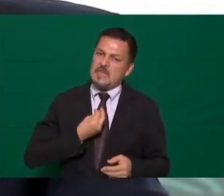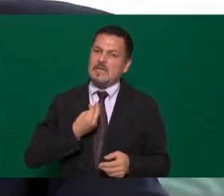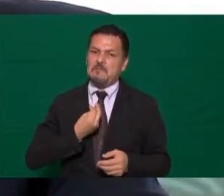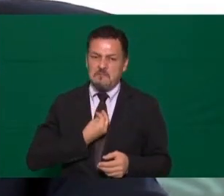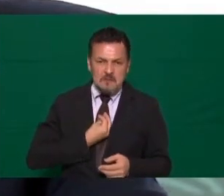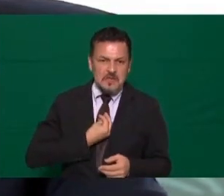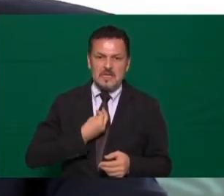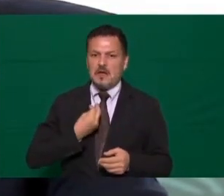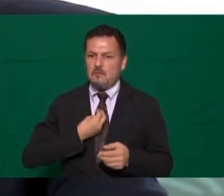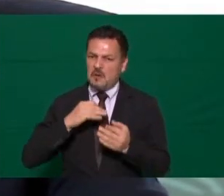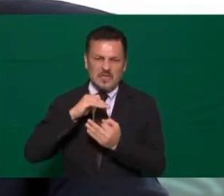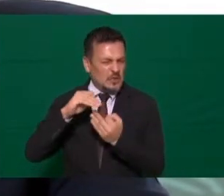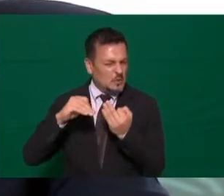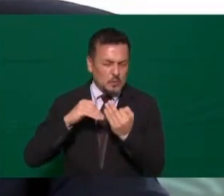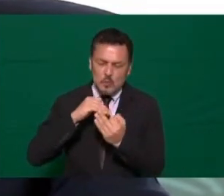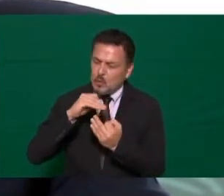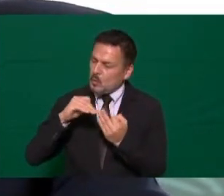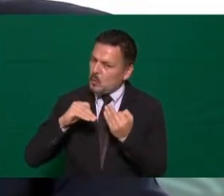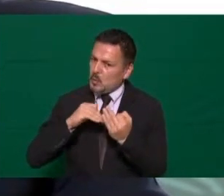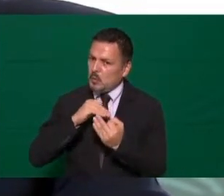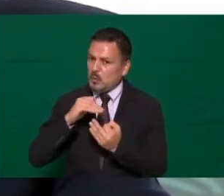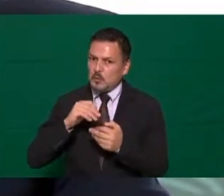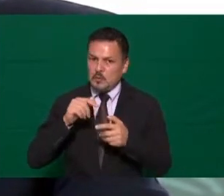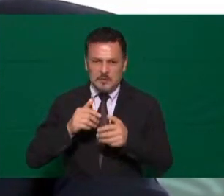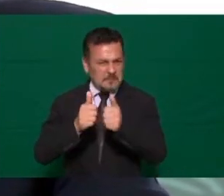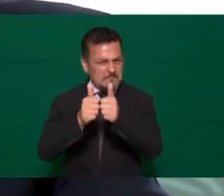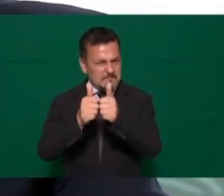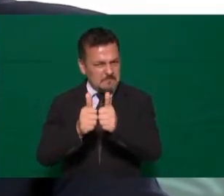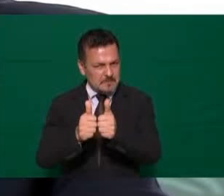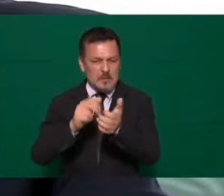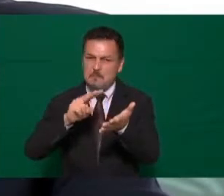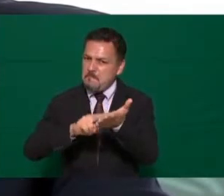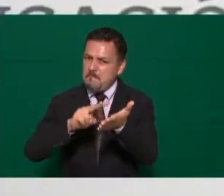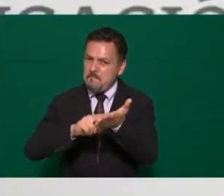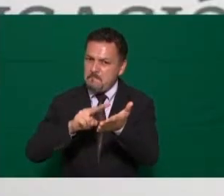todas las tentaciones y ha mantenido sus valores.